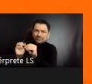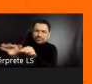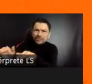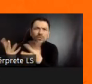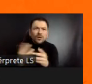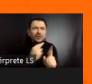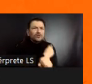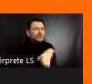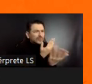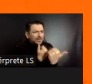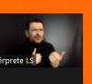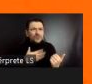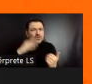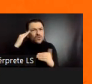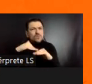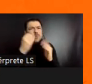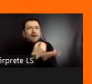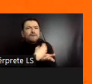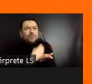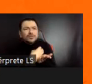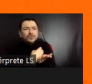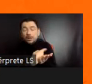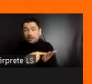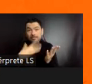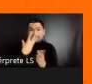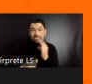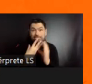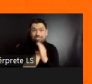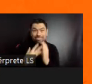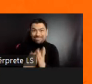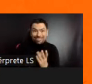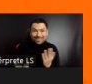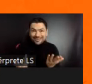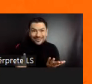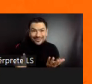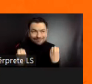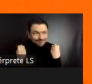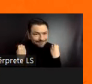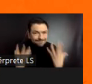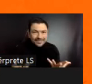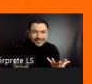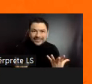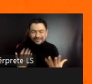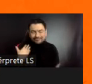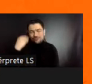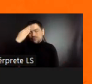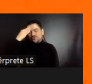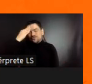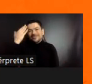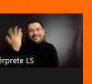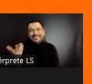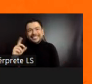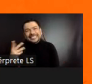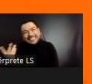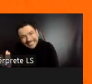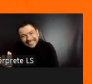muchos desafíos y que hay muchas brechas que superar, y están integrándose a ese estudio, como lo ven en estas